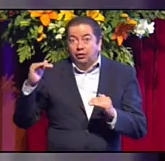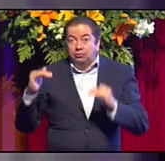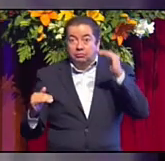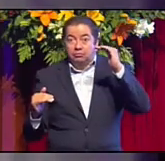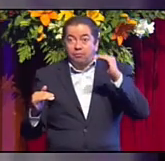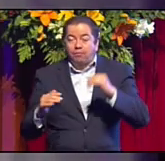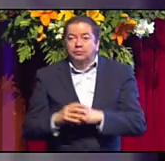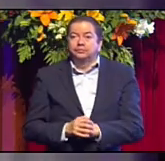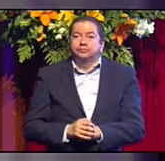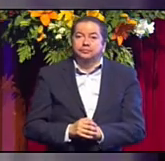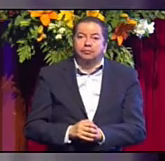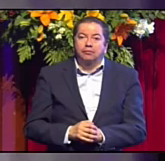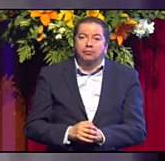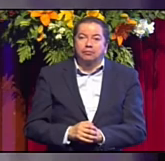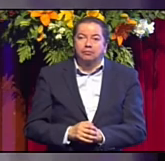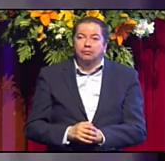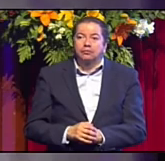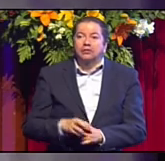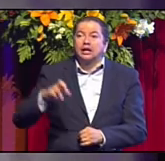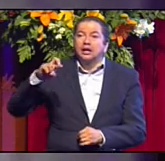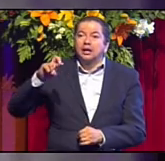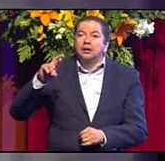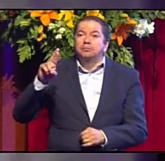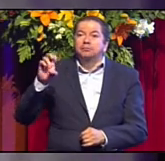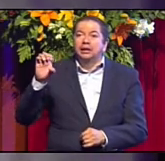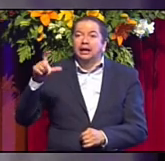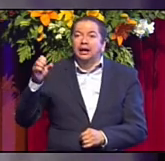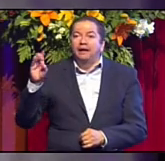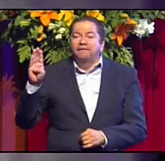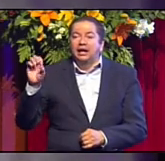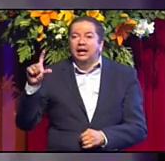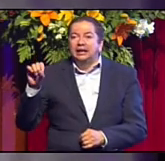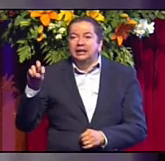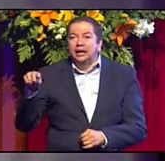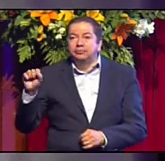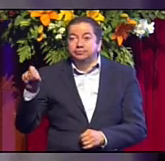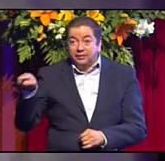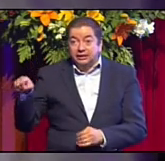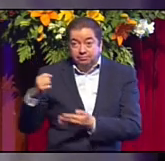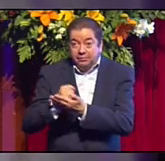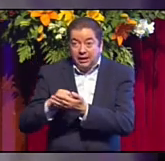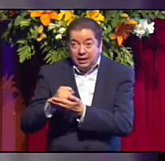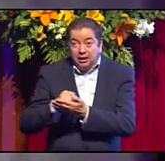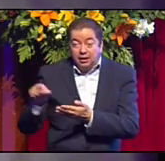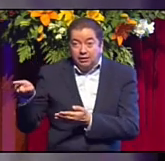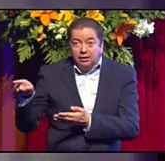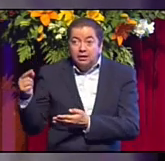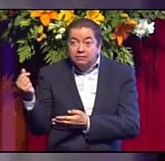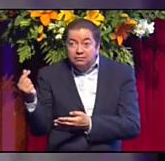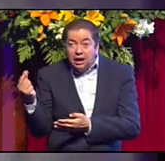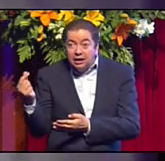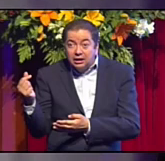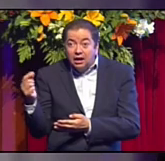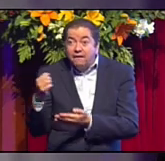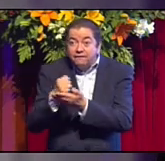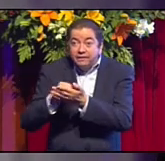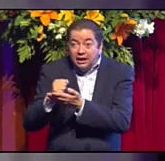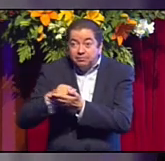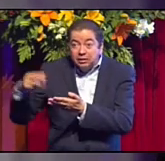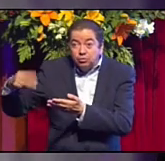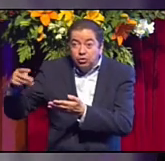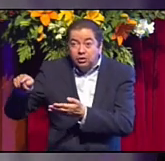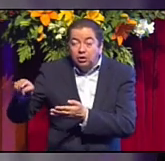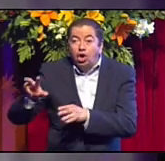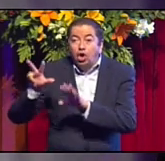Aquí me lo hicieron difícil. La pregabalina, este medicamento, vale en la farmacia